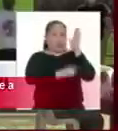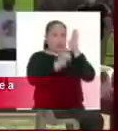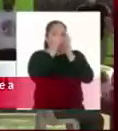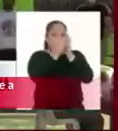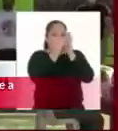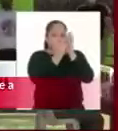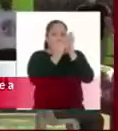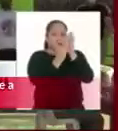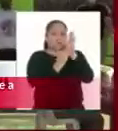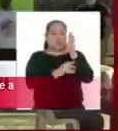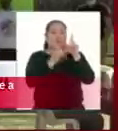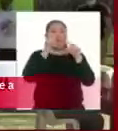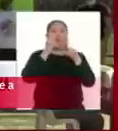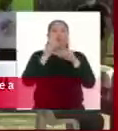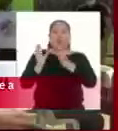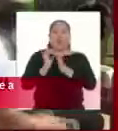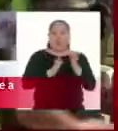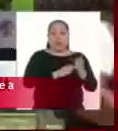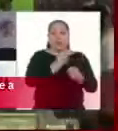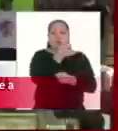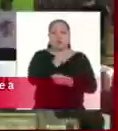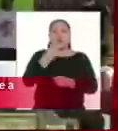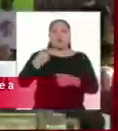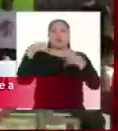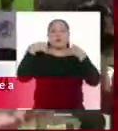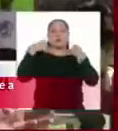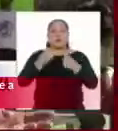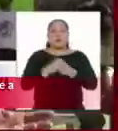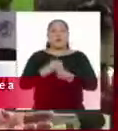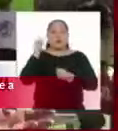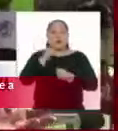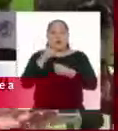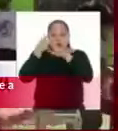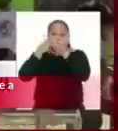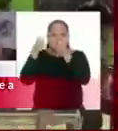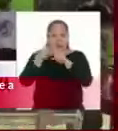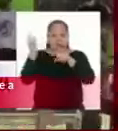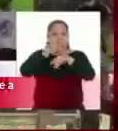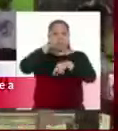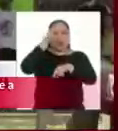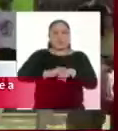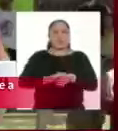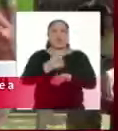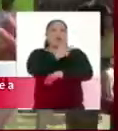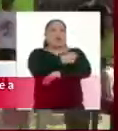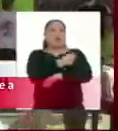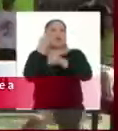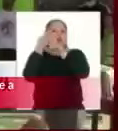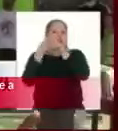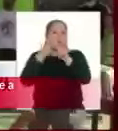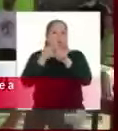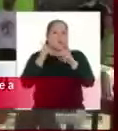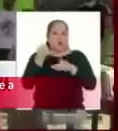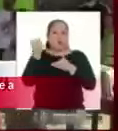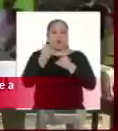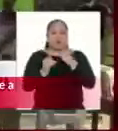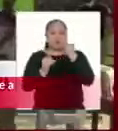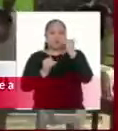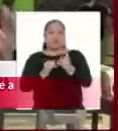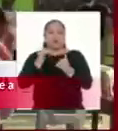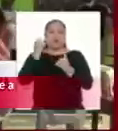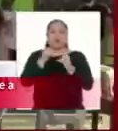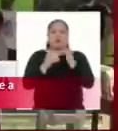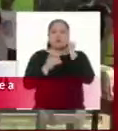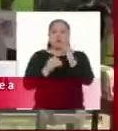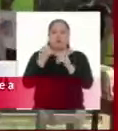sido confeccionado por el Ministerio de Salud. Las diferentes regiones vacunan a distinto ritmo.